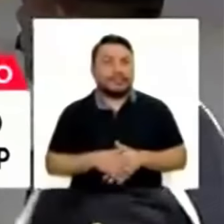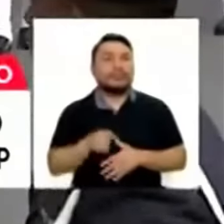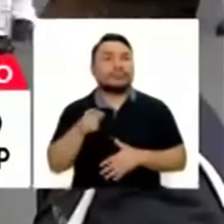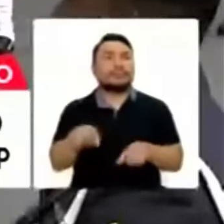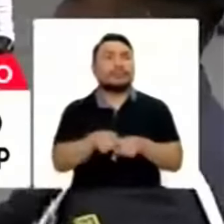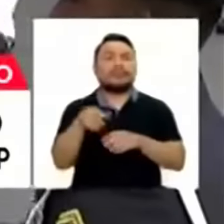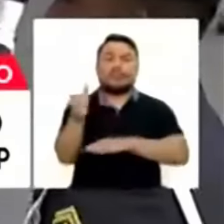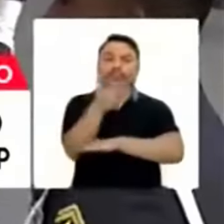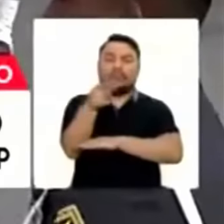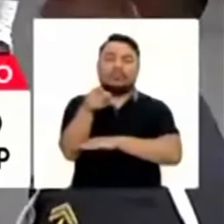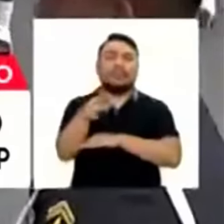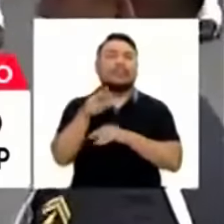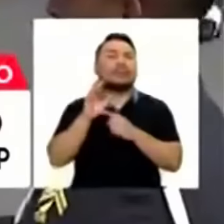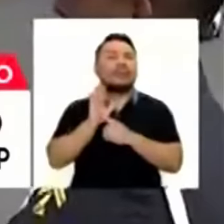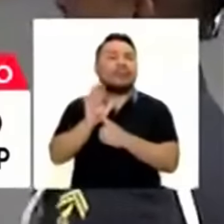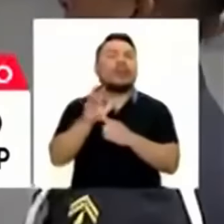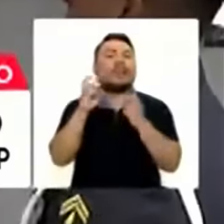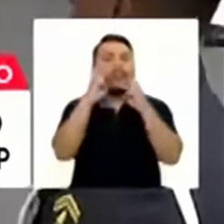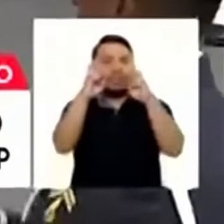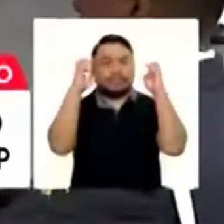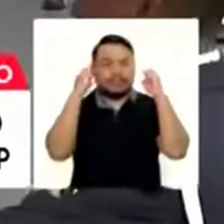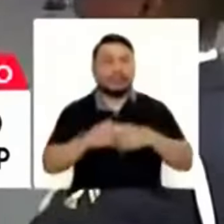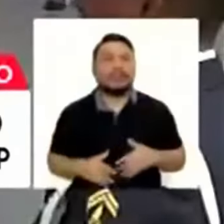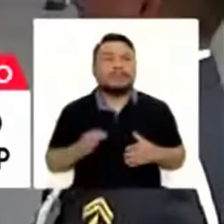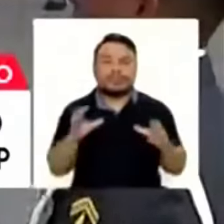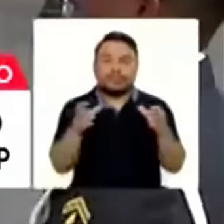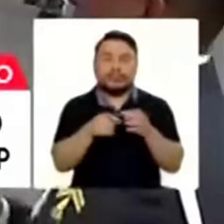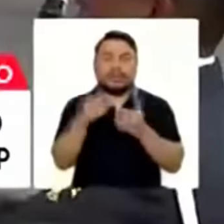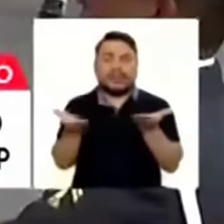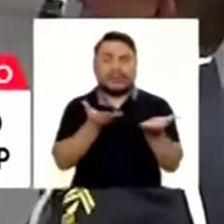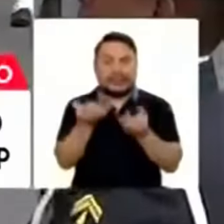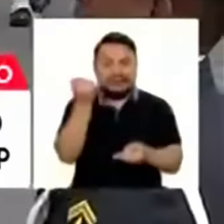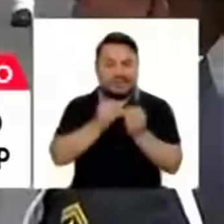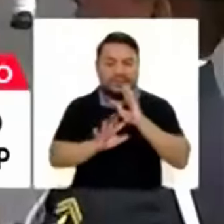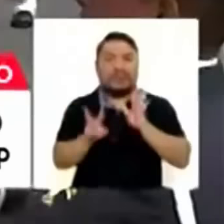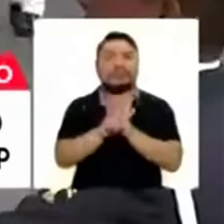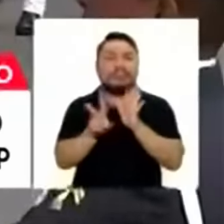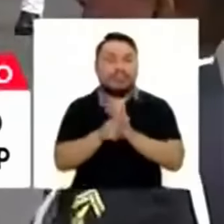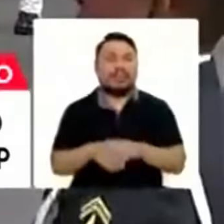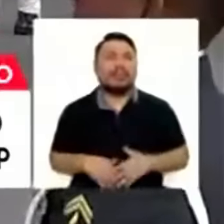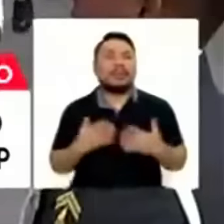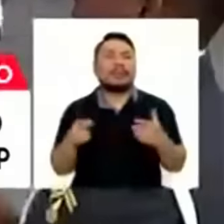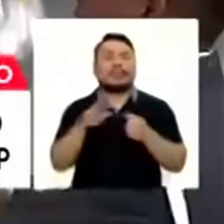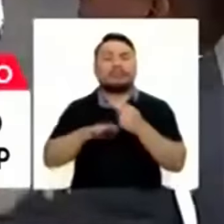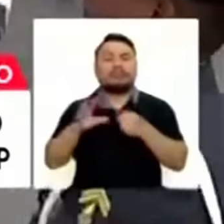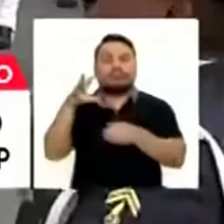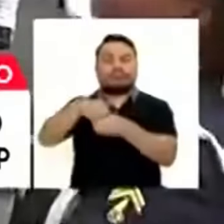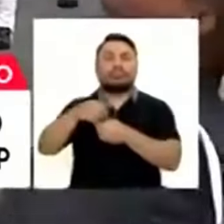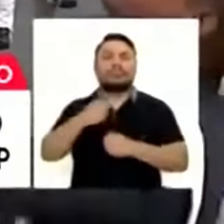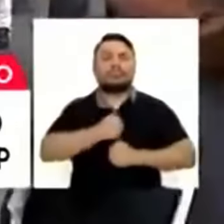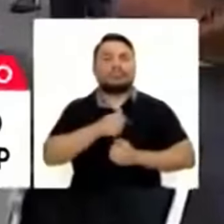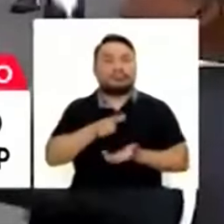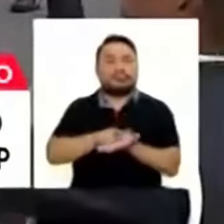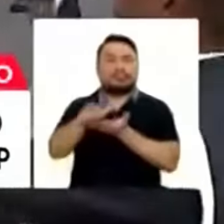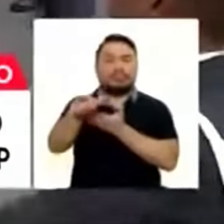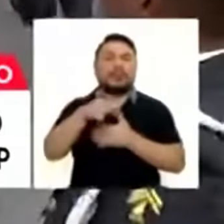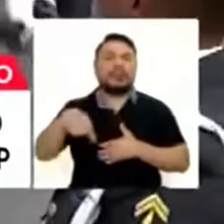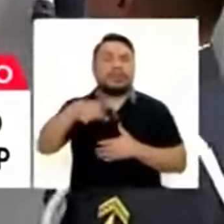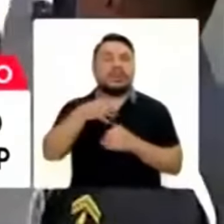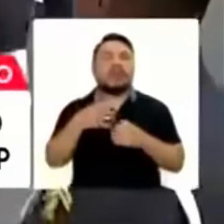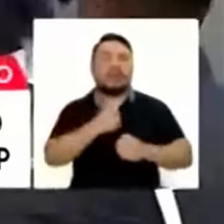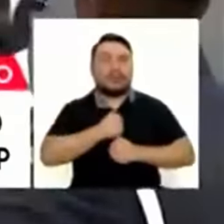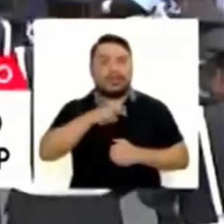portan representan a las promociones de avioneros que cumplieron su servicio militar voluntario en las bases aéreas y unidades de toda la